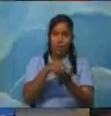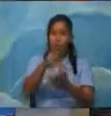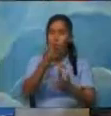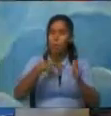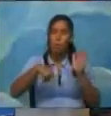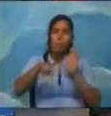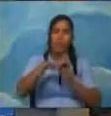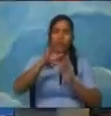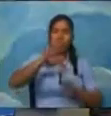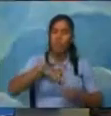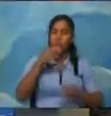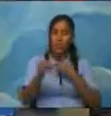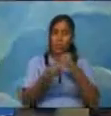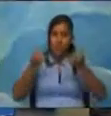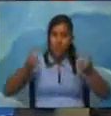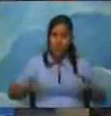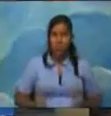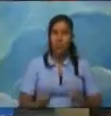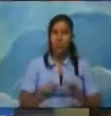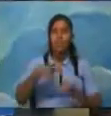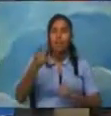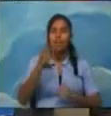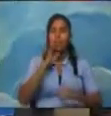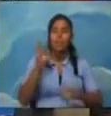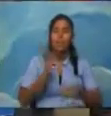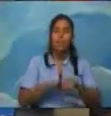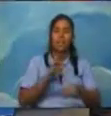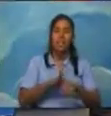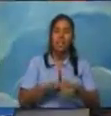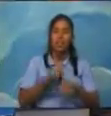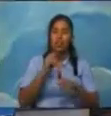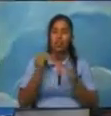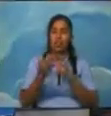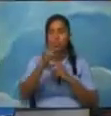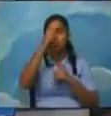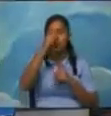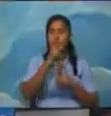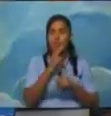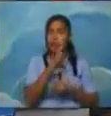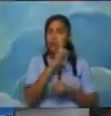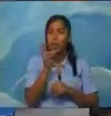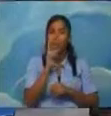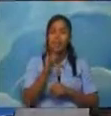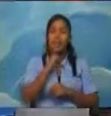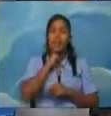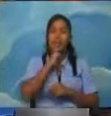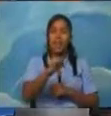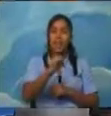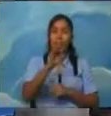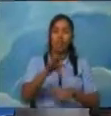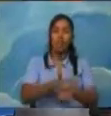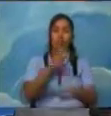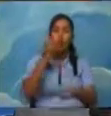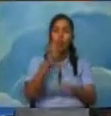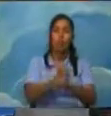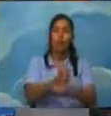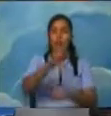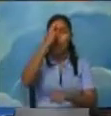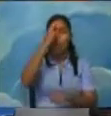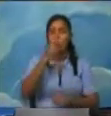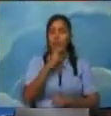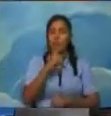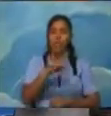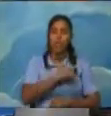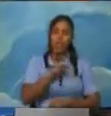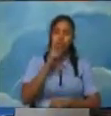puede hacer un hijo después de pecar contra su padre y contra su madre es culpar a los padres de